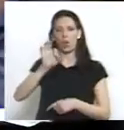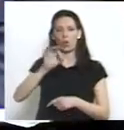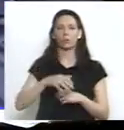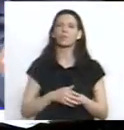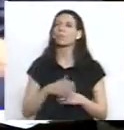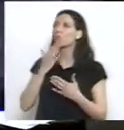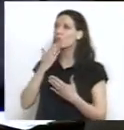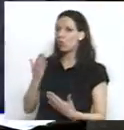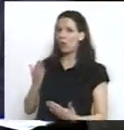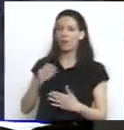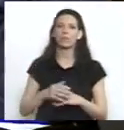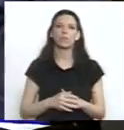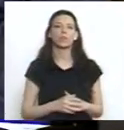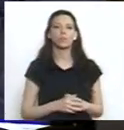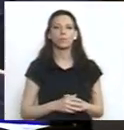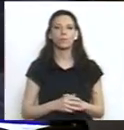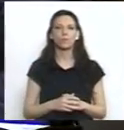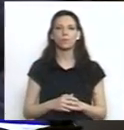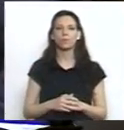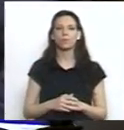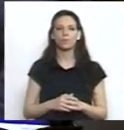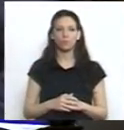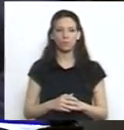Gracias, presidenta.